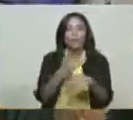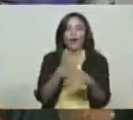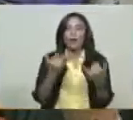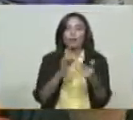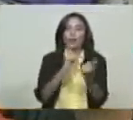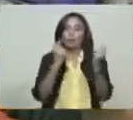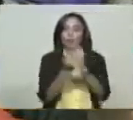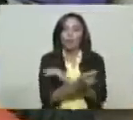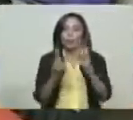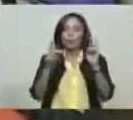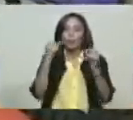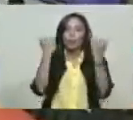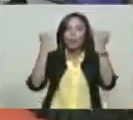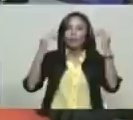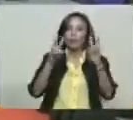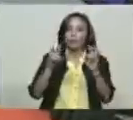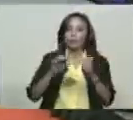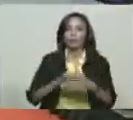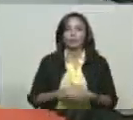etapa.